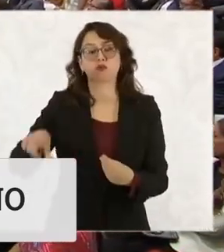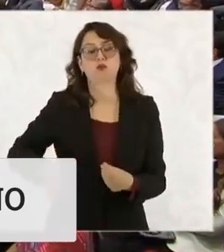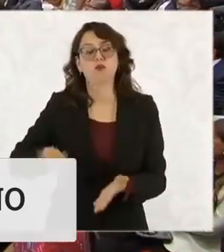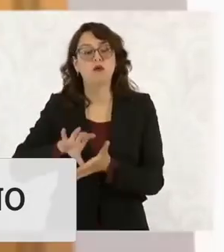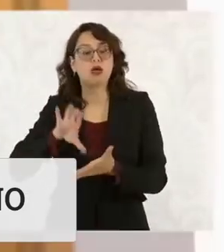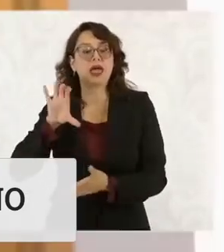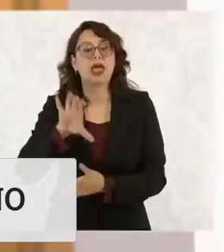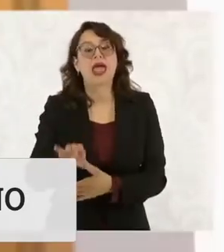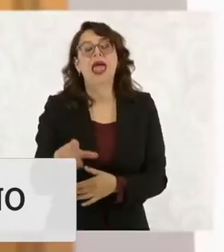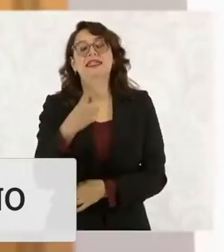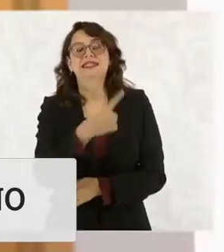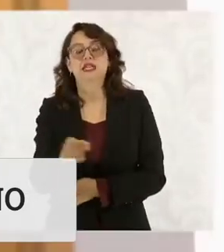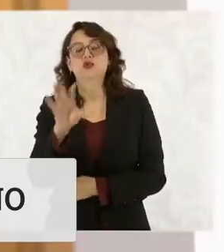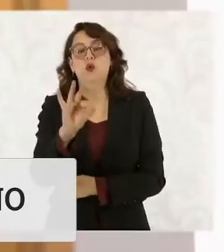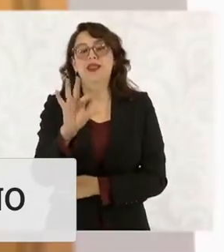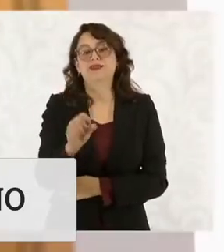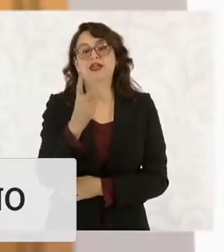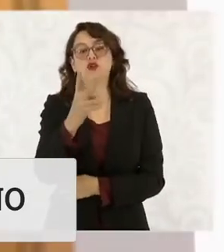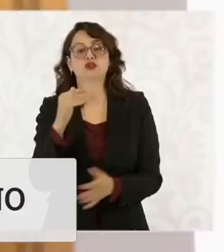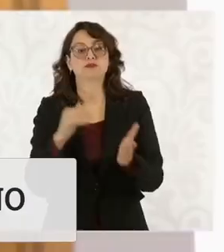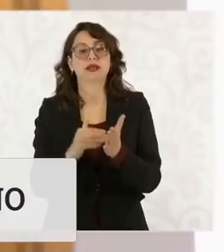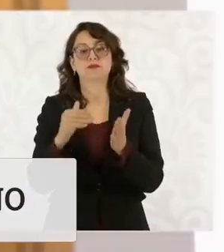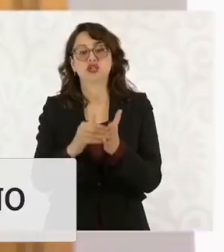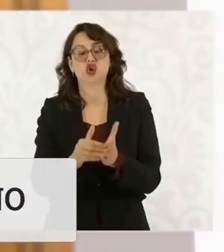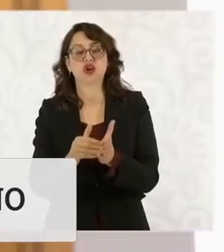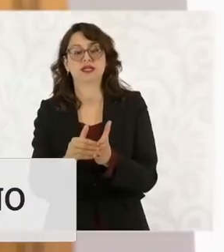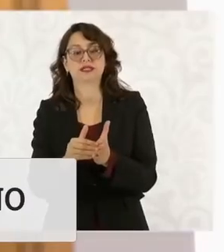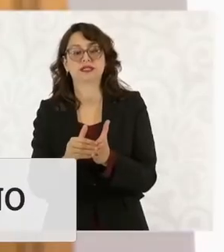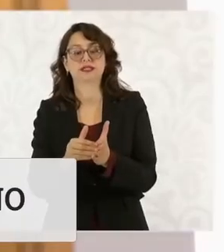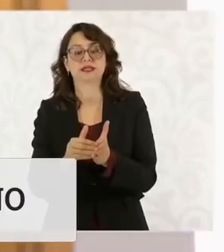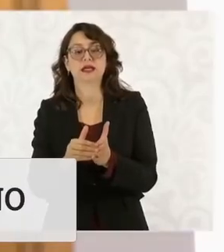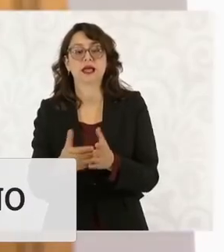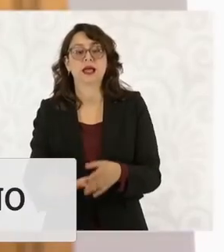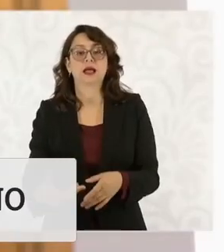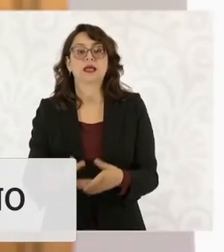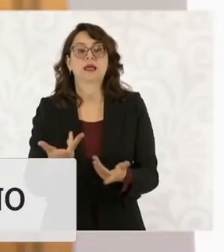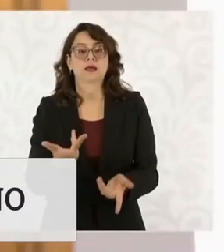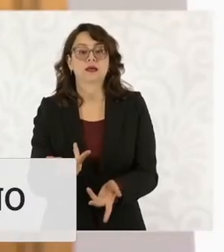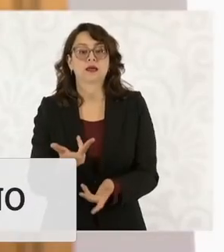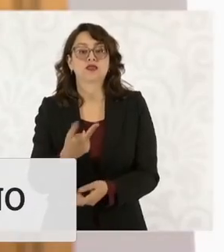de 142,000 millones y de